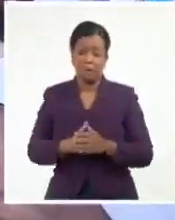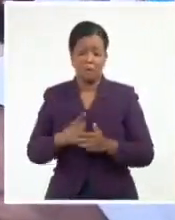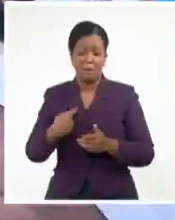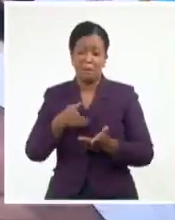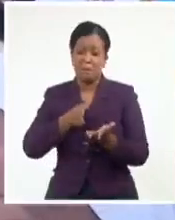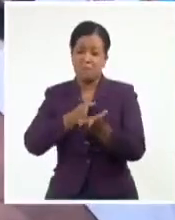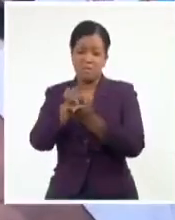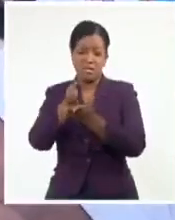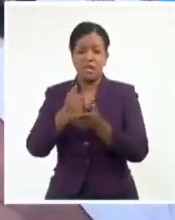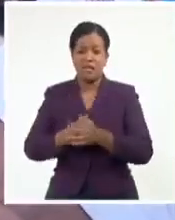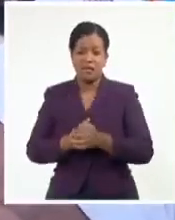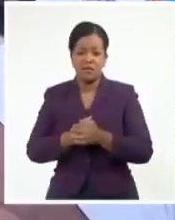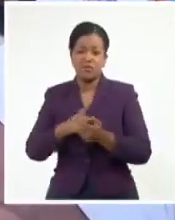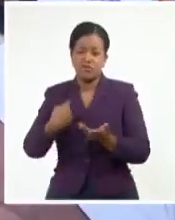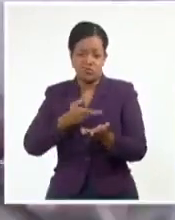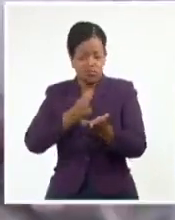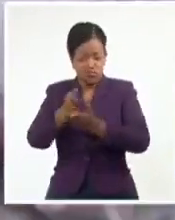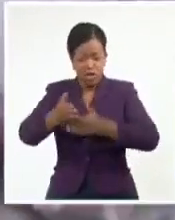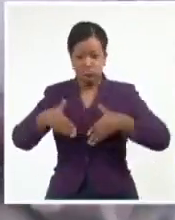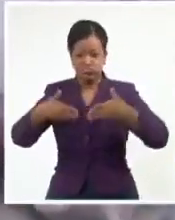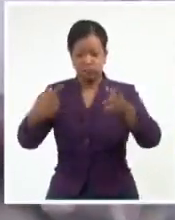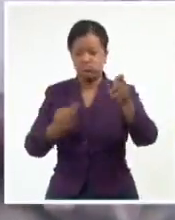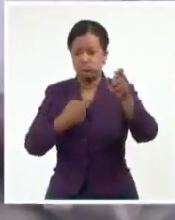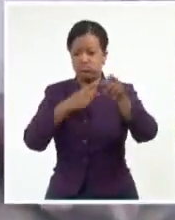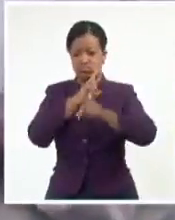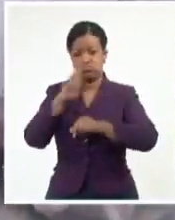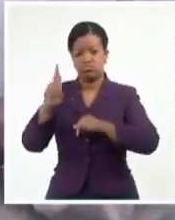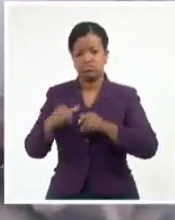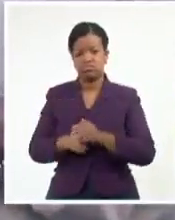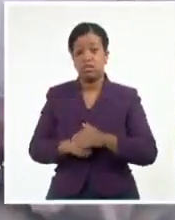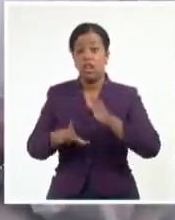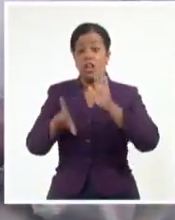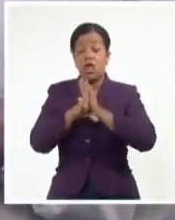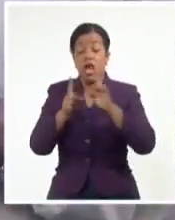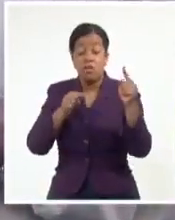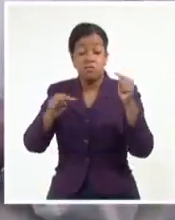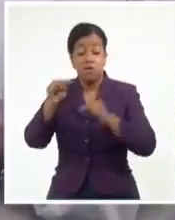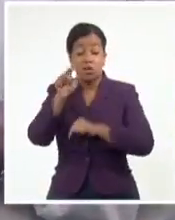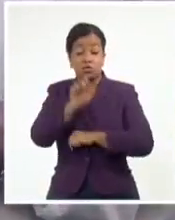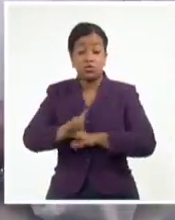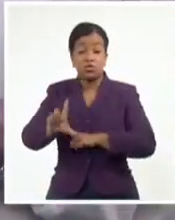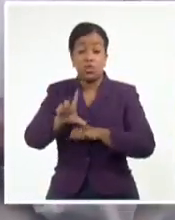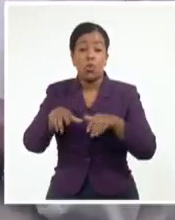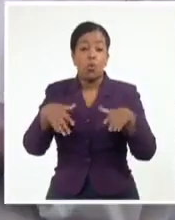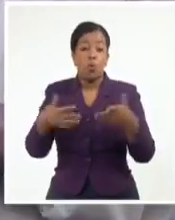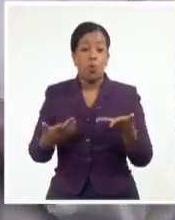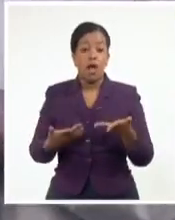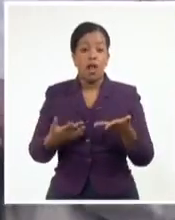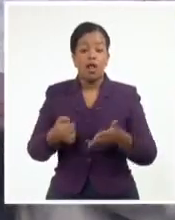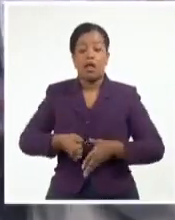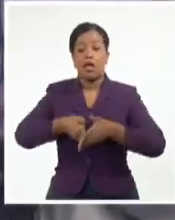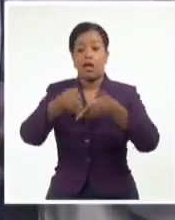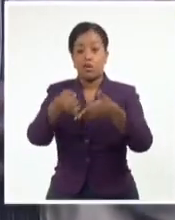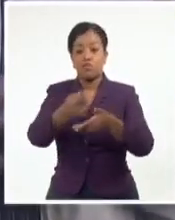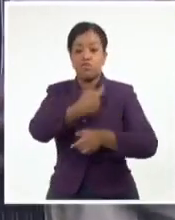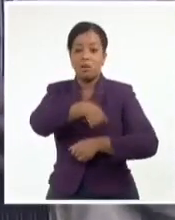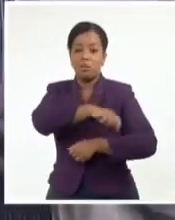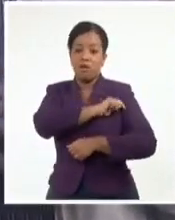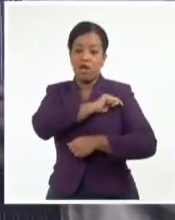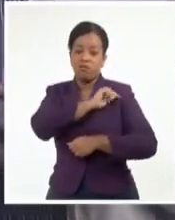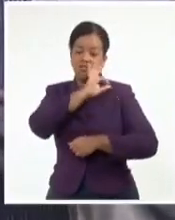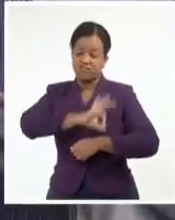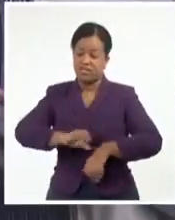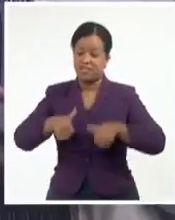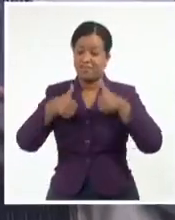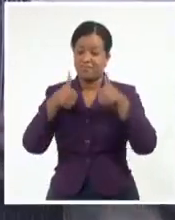quite el bloqueo, para que vean lo que somos capaces de hacer. Y la ley fundamental del socialismo, decíamos que era la satisfacción de las necesidades materiales y